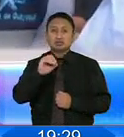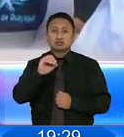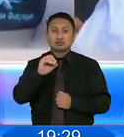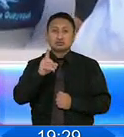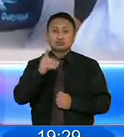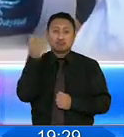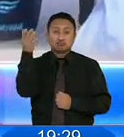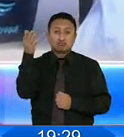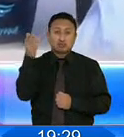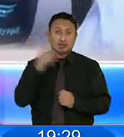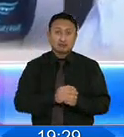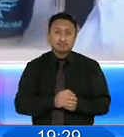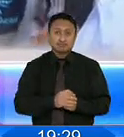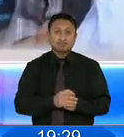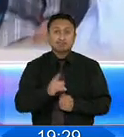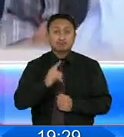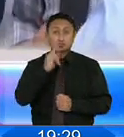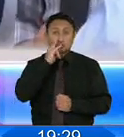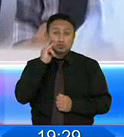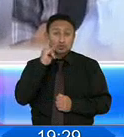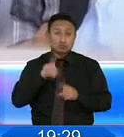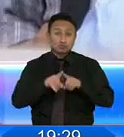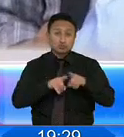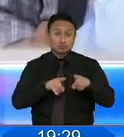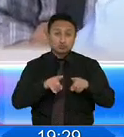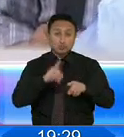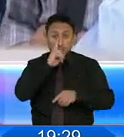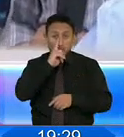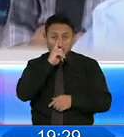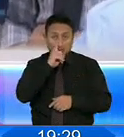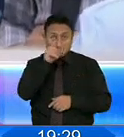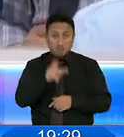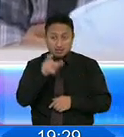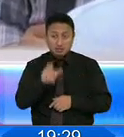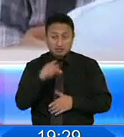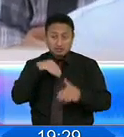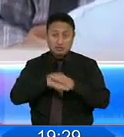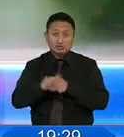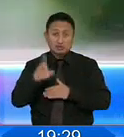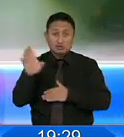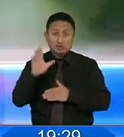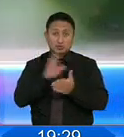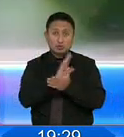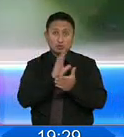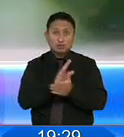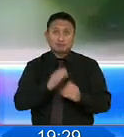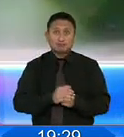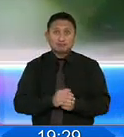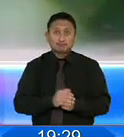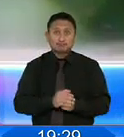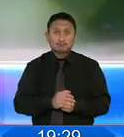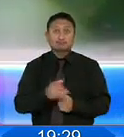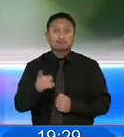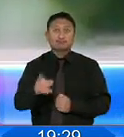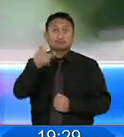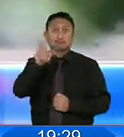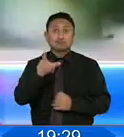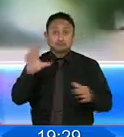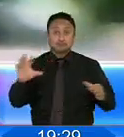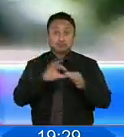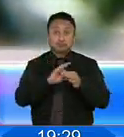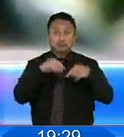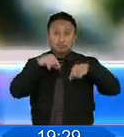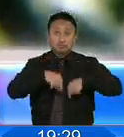docentes, entre docentes, empleados y otro tipo de personas que han estado aquí dentro de esta institución. En cuestión de minutos, los colaboradores del lugar tuvieron